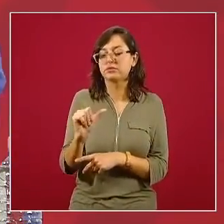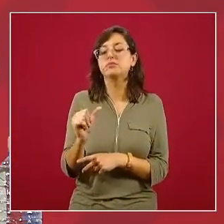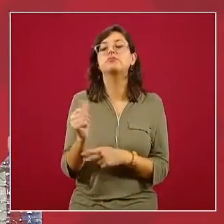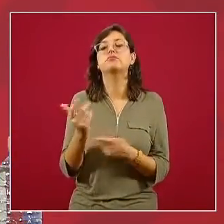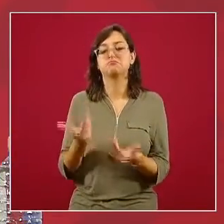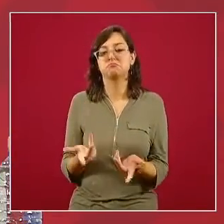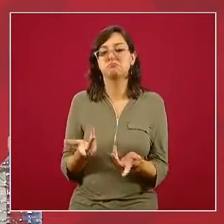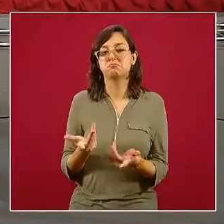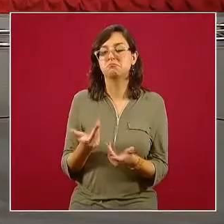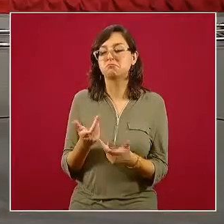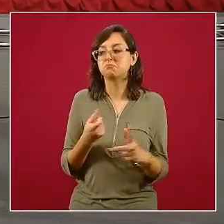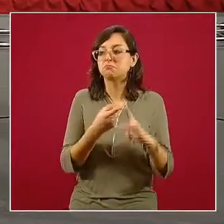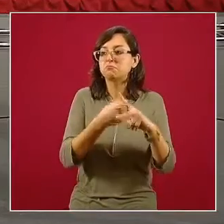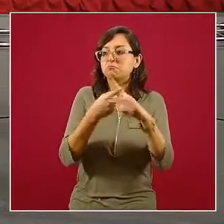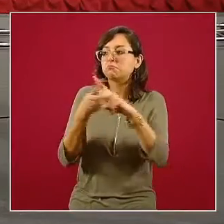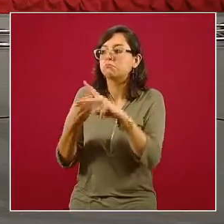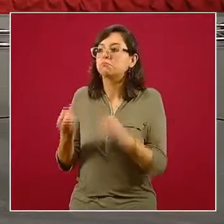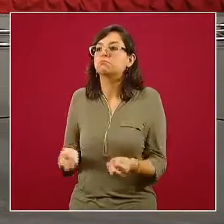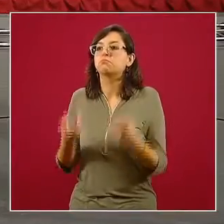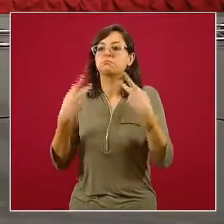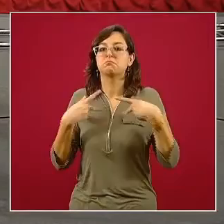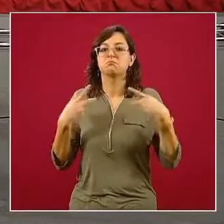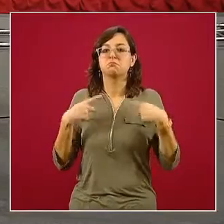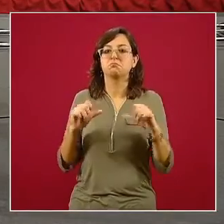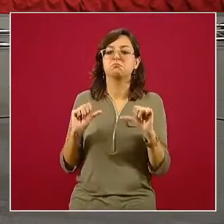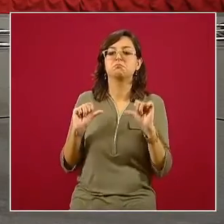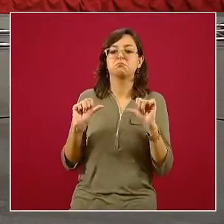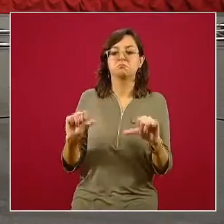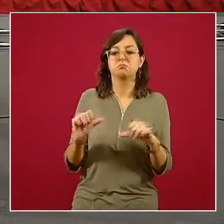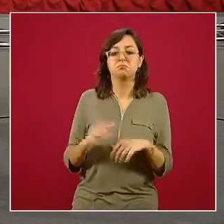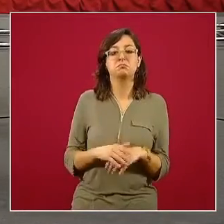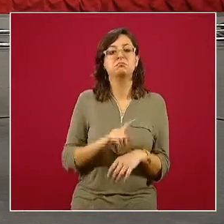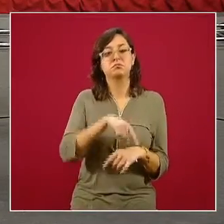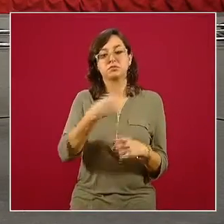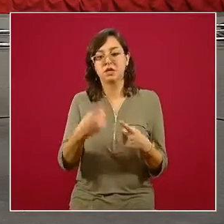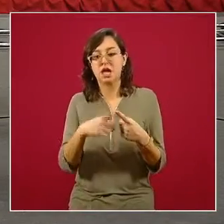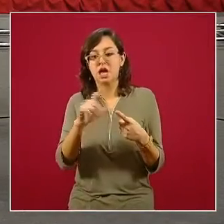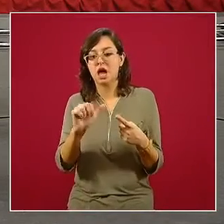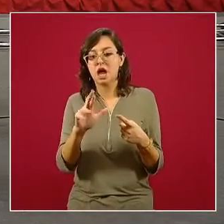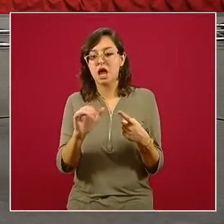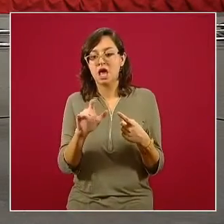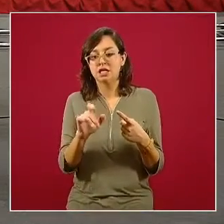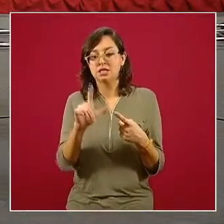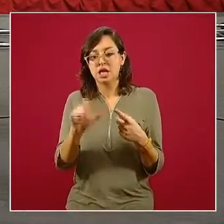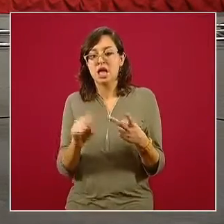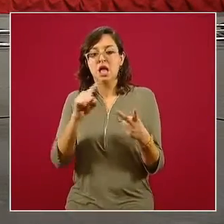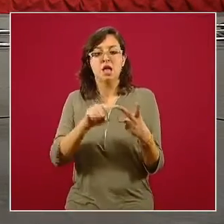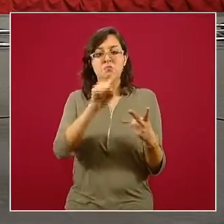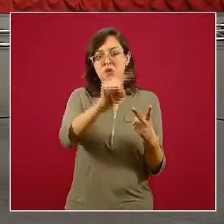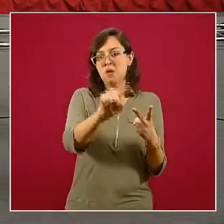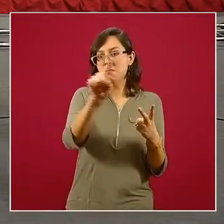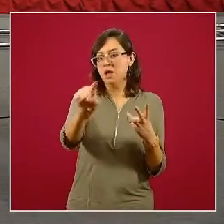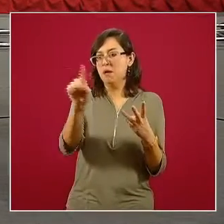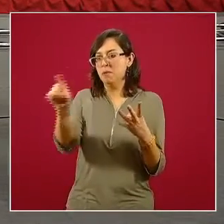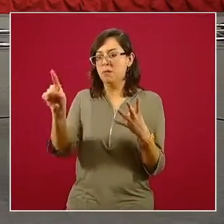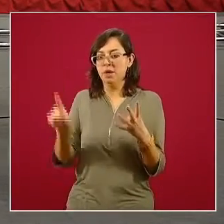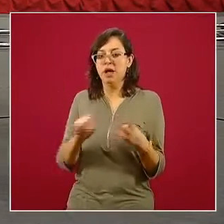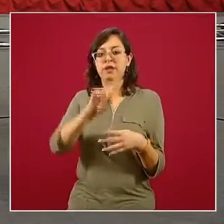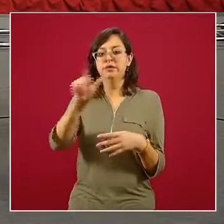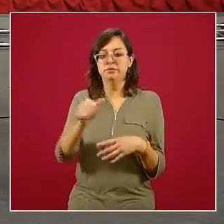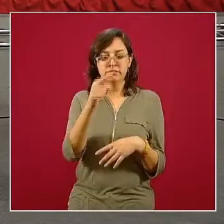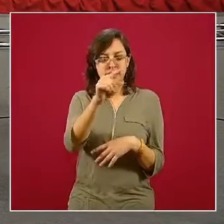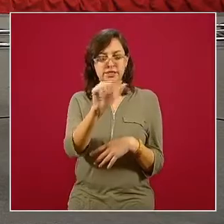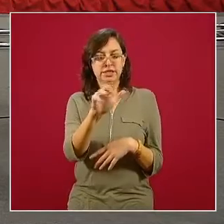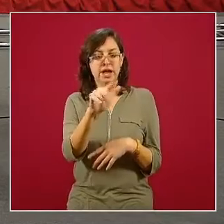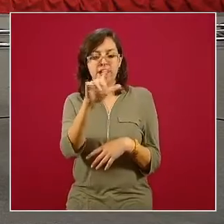preguntas y respuestas. Le damos a Araceli, que es quien preguntó por la inmunidad de rebaño. Usted sigue, usted que está pendiente desde hace unos días. Luego nos vamos acá con Carlos